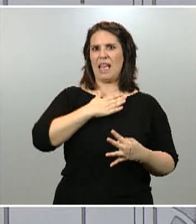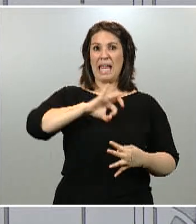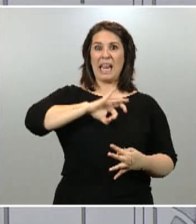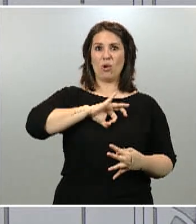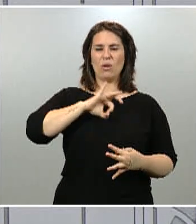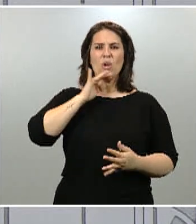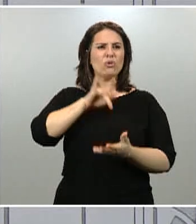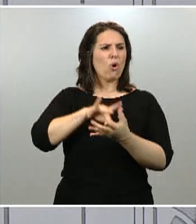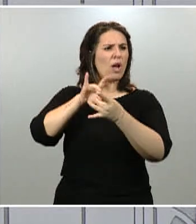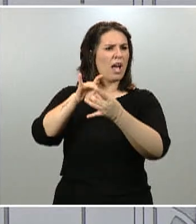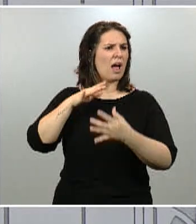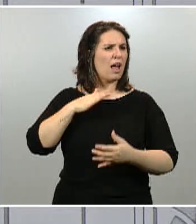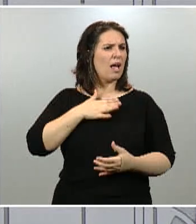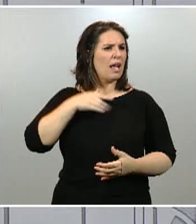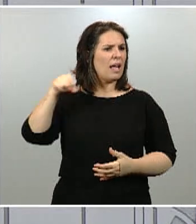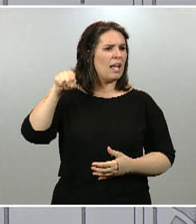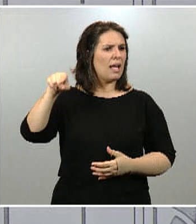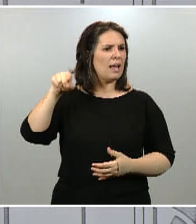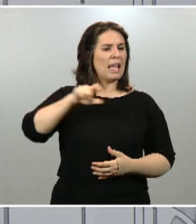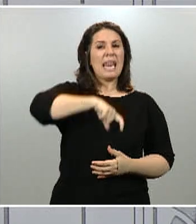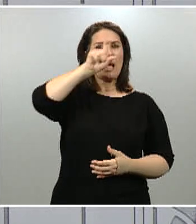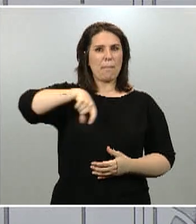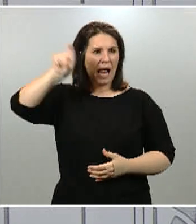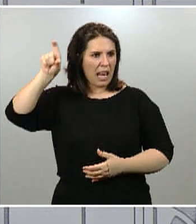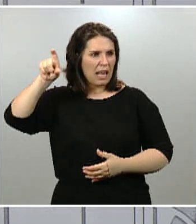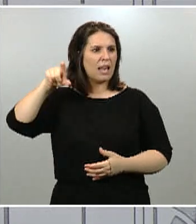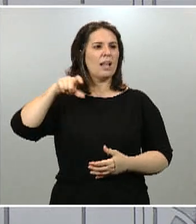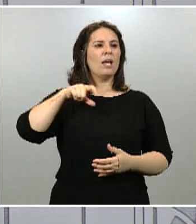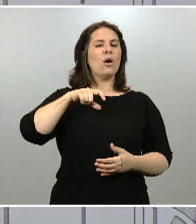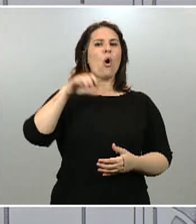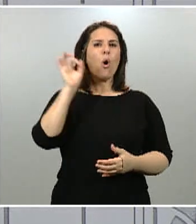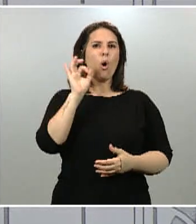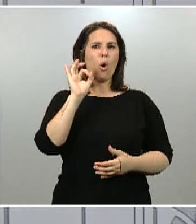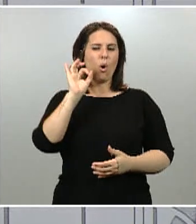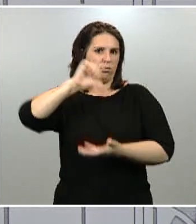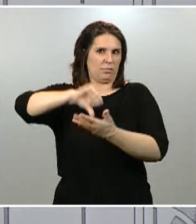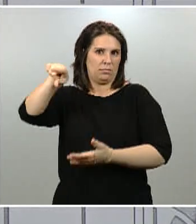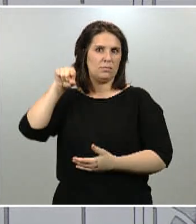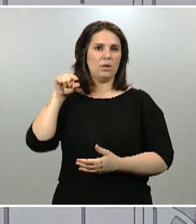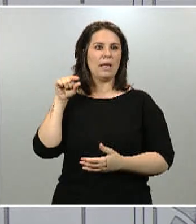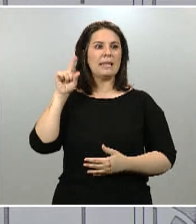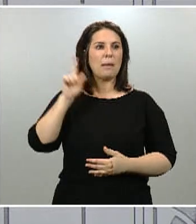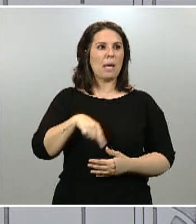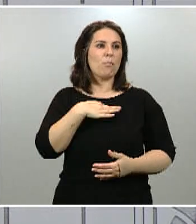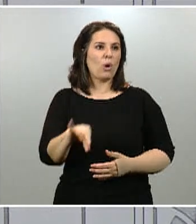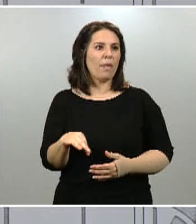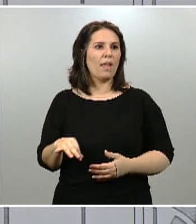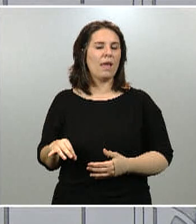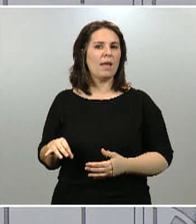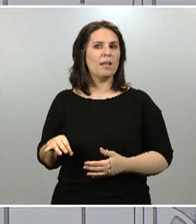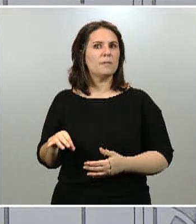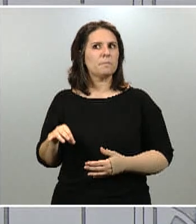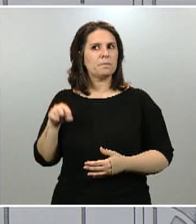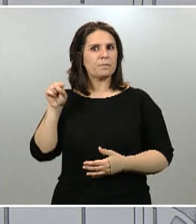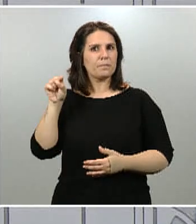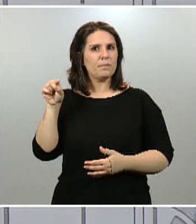zona. Y sí que es posible que llegara algún caso infectado antes, pero desde luego no generó un brote